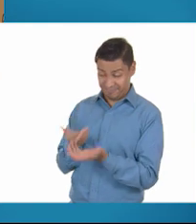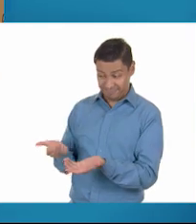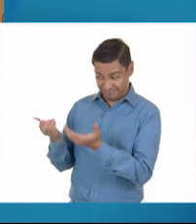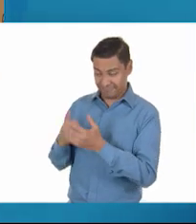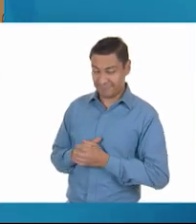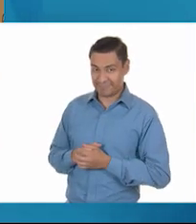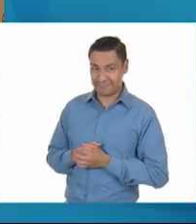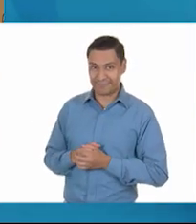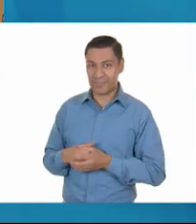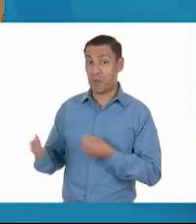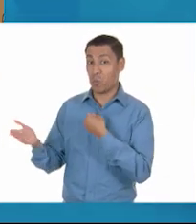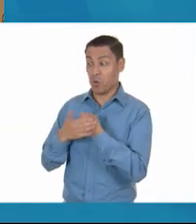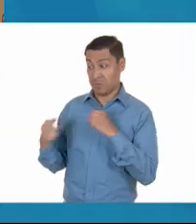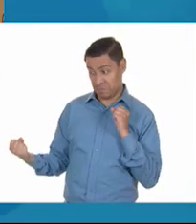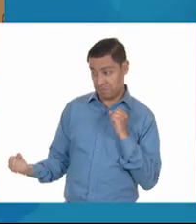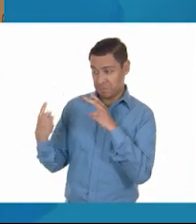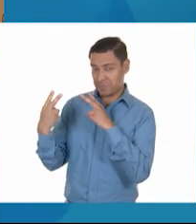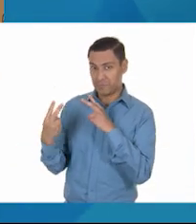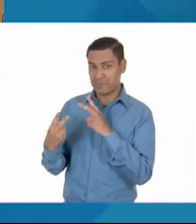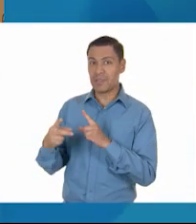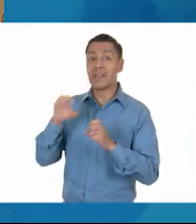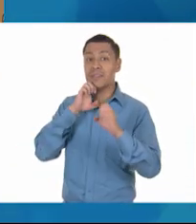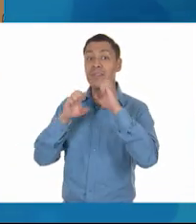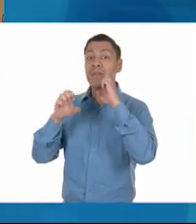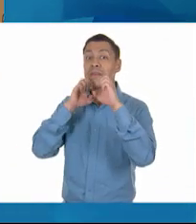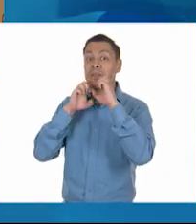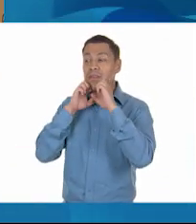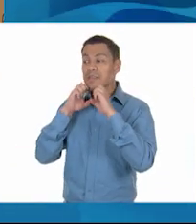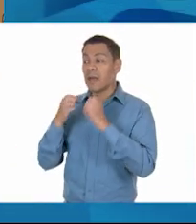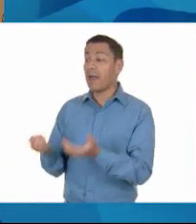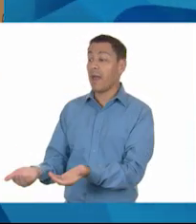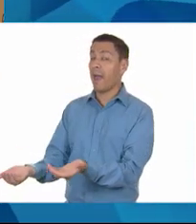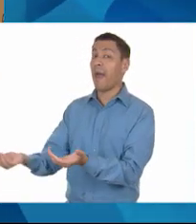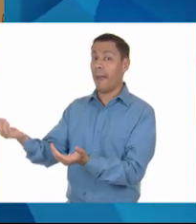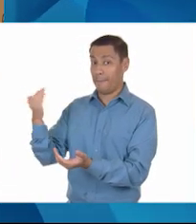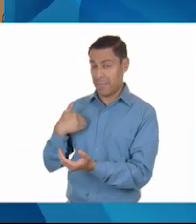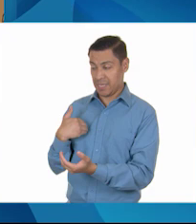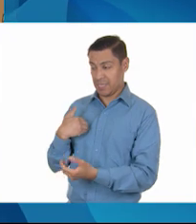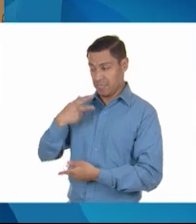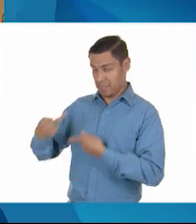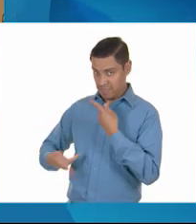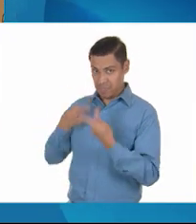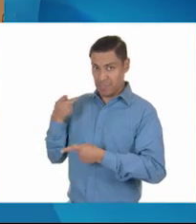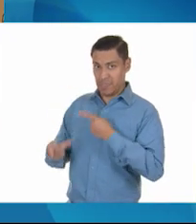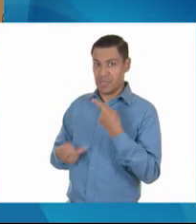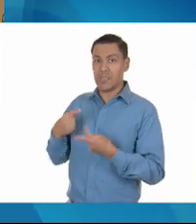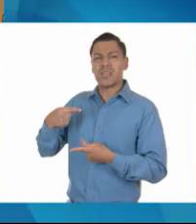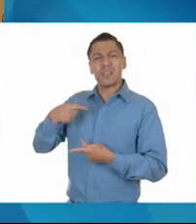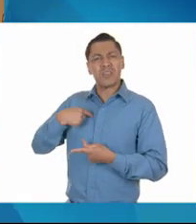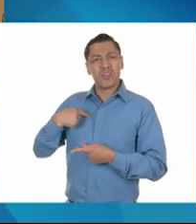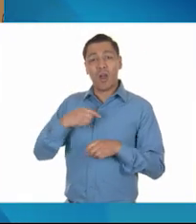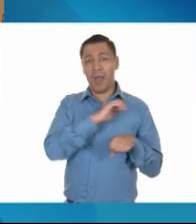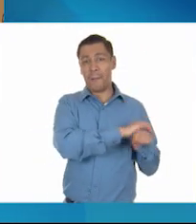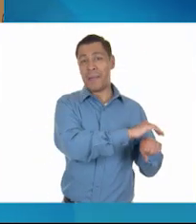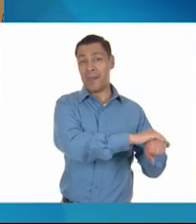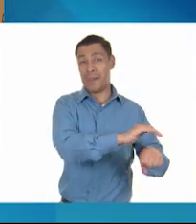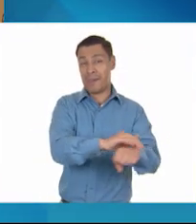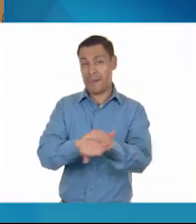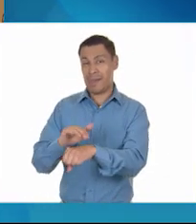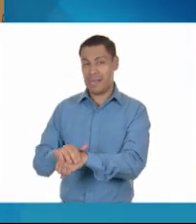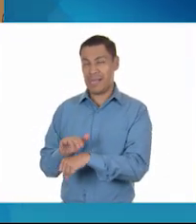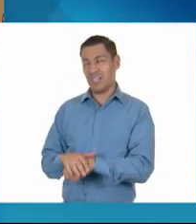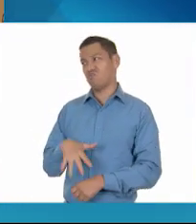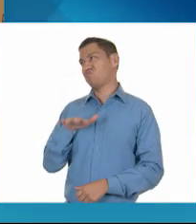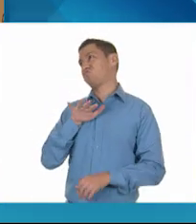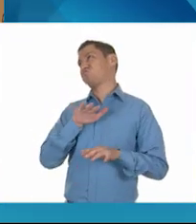Bueno, la próxima vez que tengas que hacer una entrevista, me la puedes hacer a mí, porque yo tengo unas anécdotas tremendas